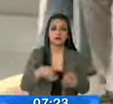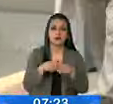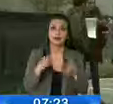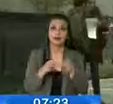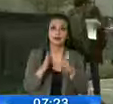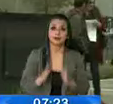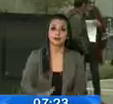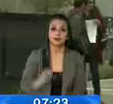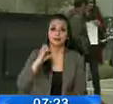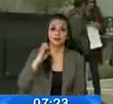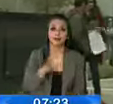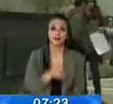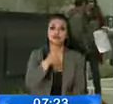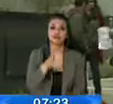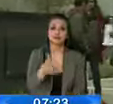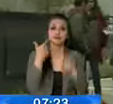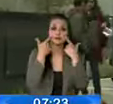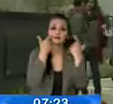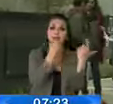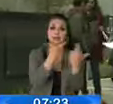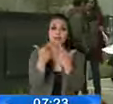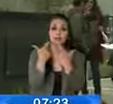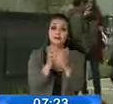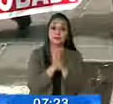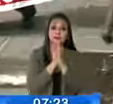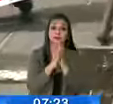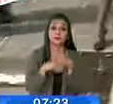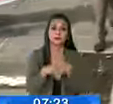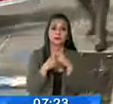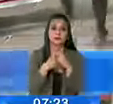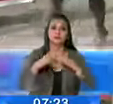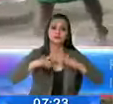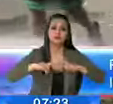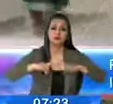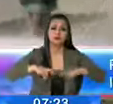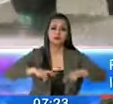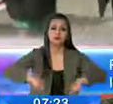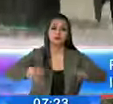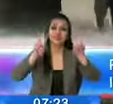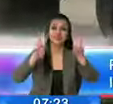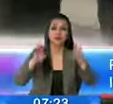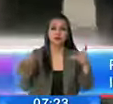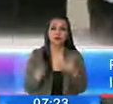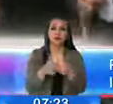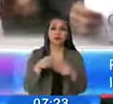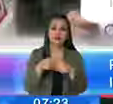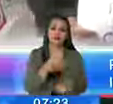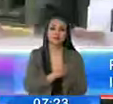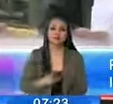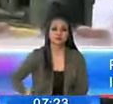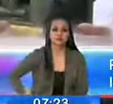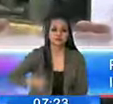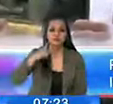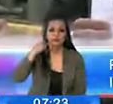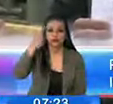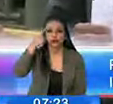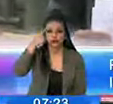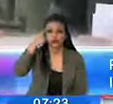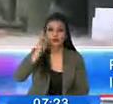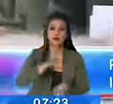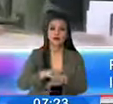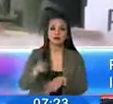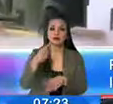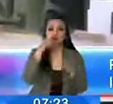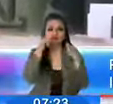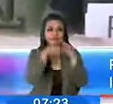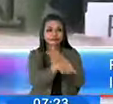Jiménez acudieron a la fiscalía para solicitar se inicie el proceso de investigación contra el expresidente Rafael Correa por supuesta injerencia